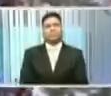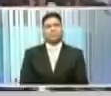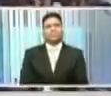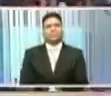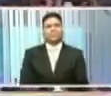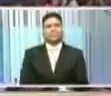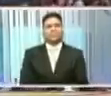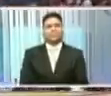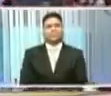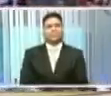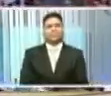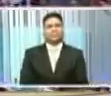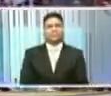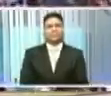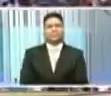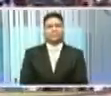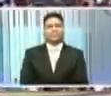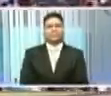Bueno,